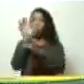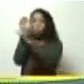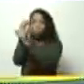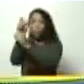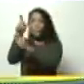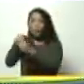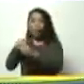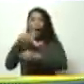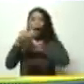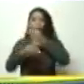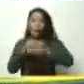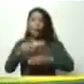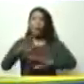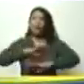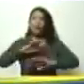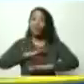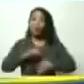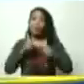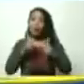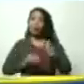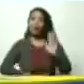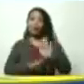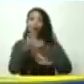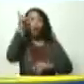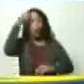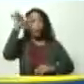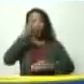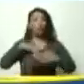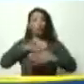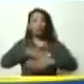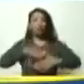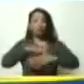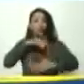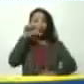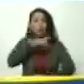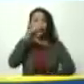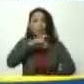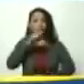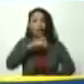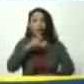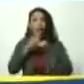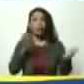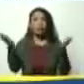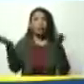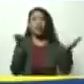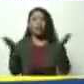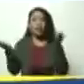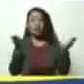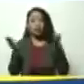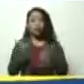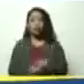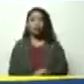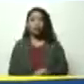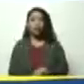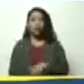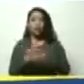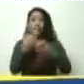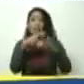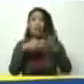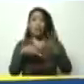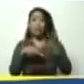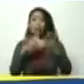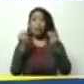donde generemos bienes para el pueblo satisfacer las necesidades servicios y riqueza